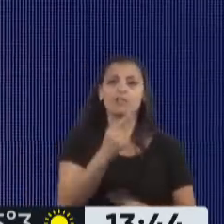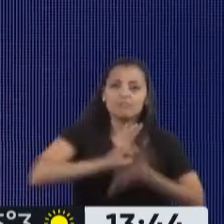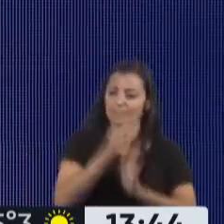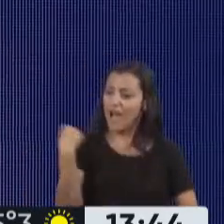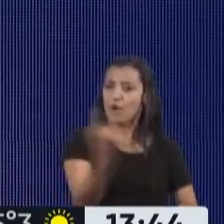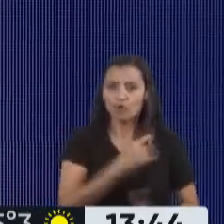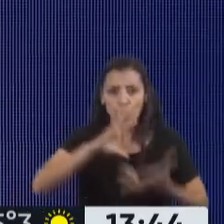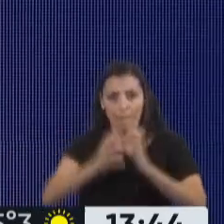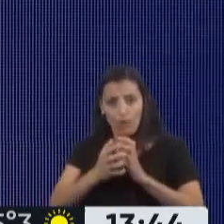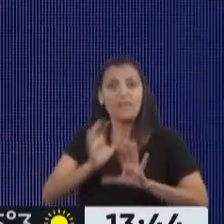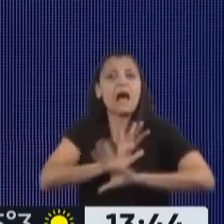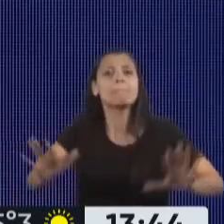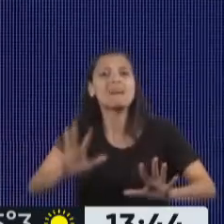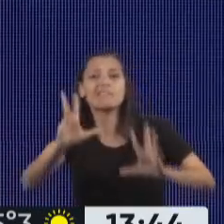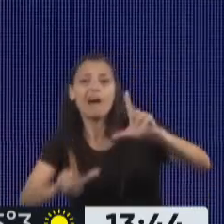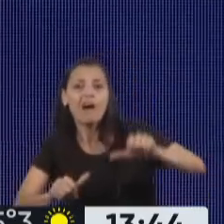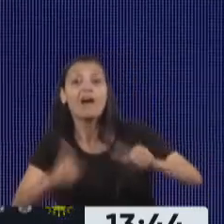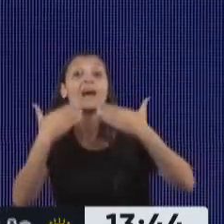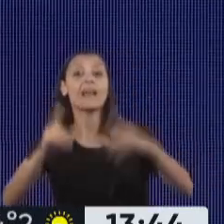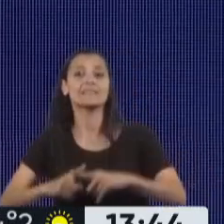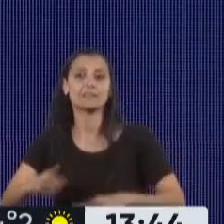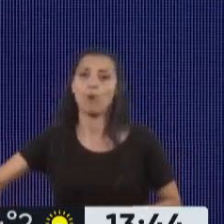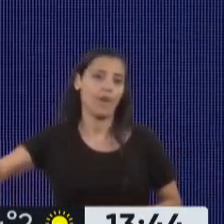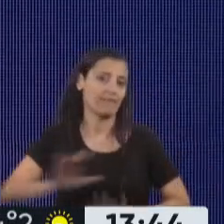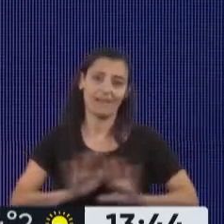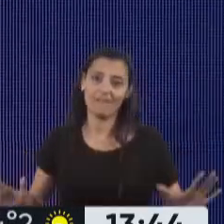decentemente y dejar de chorear con la política.